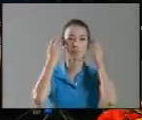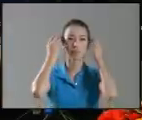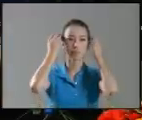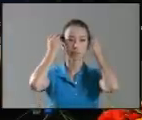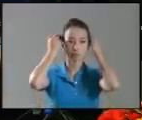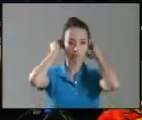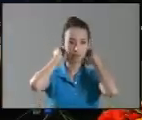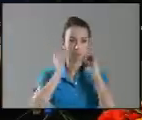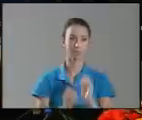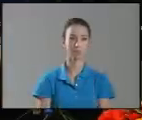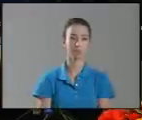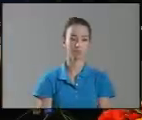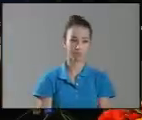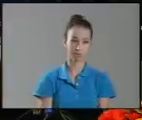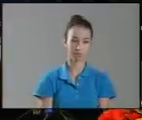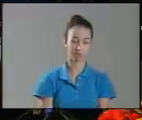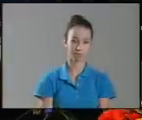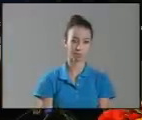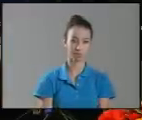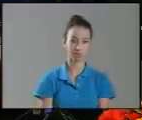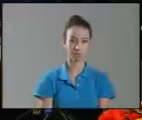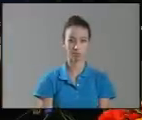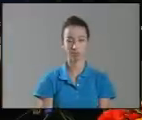mira, hay un hermano que...